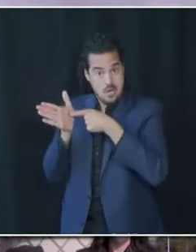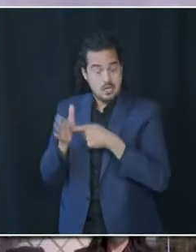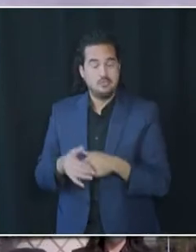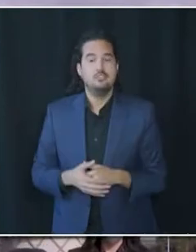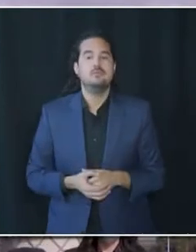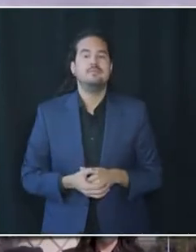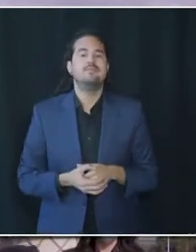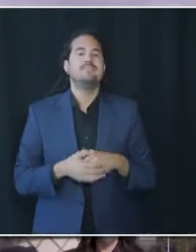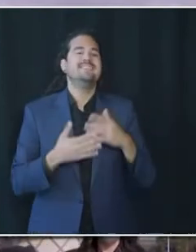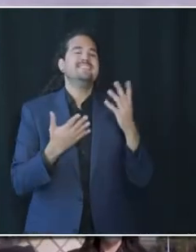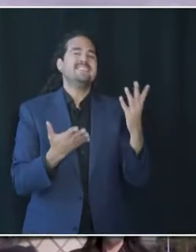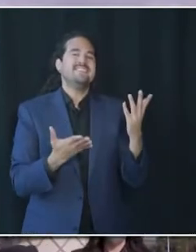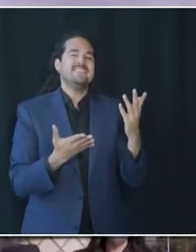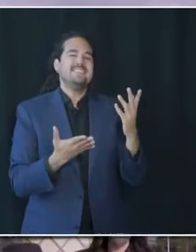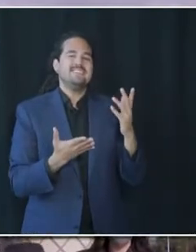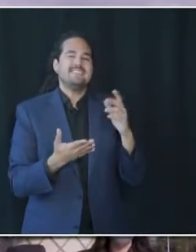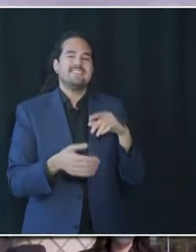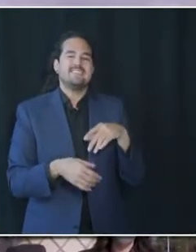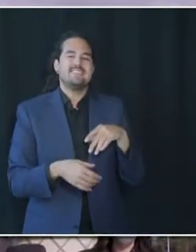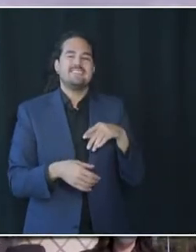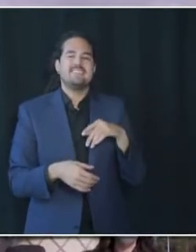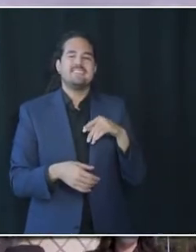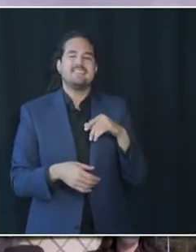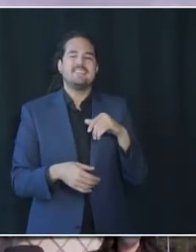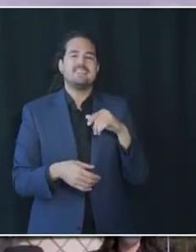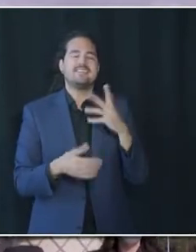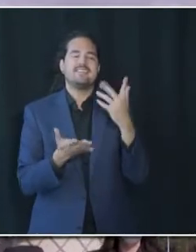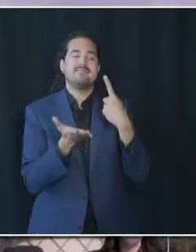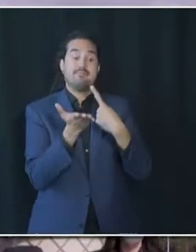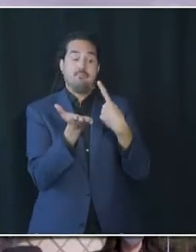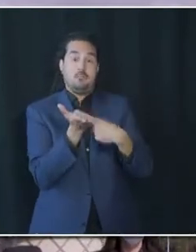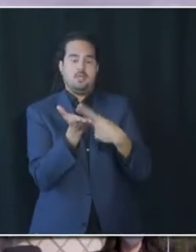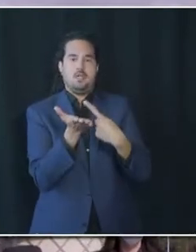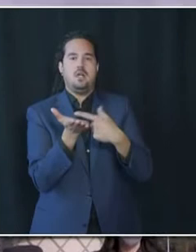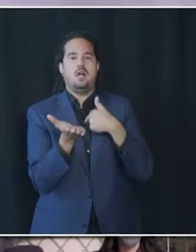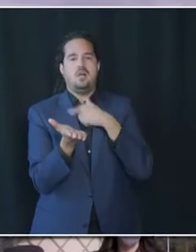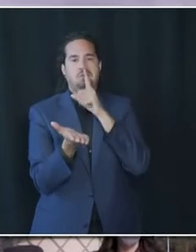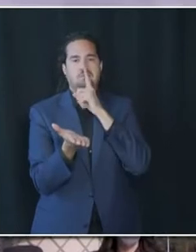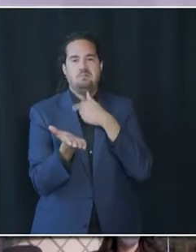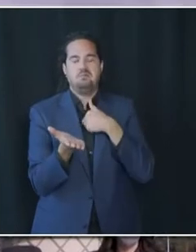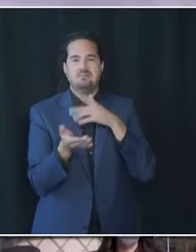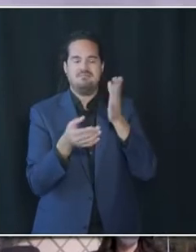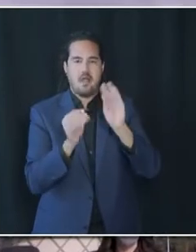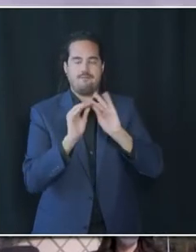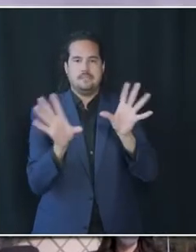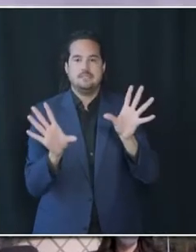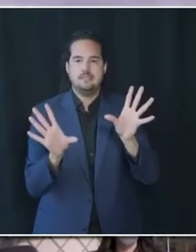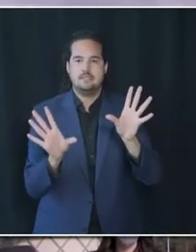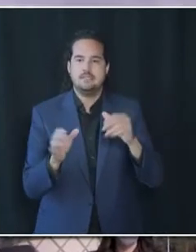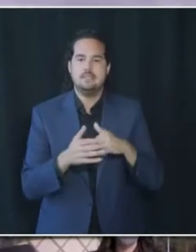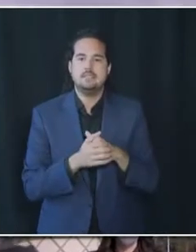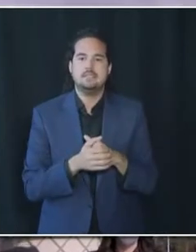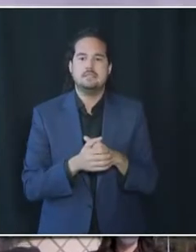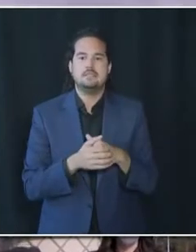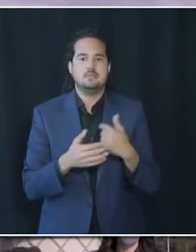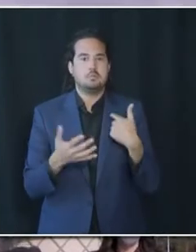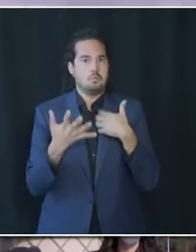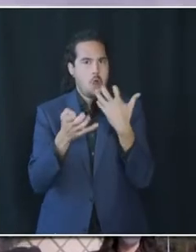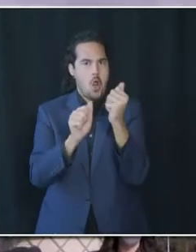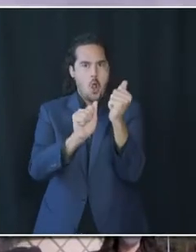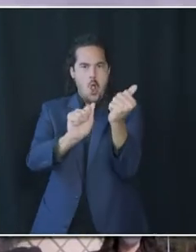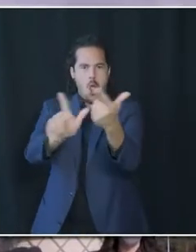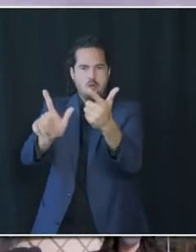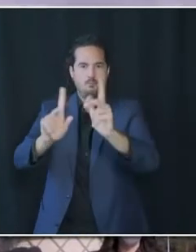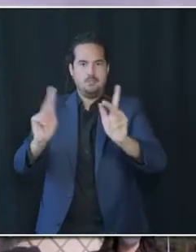todo el mundo en el estado de recibir una vacuna no solo que me gustaría priorizar a maestros